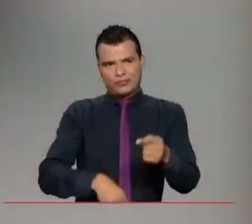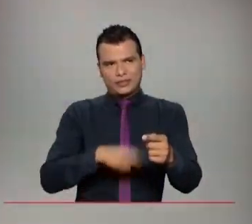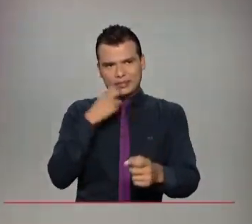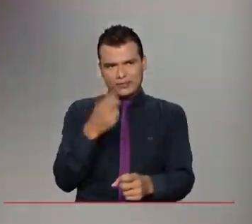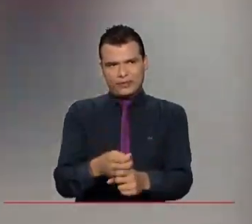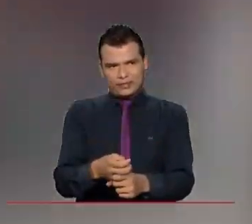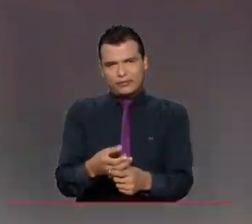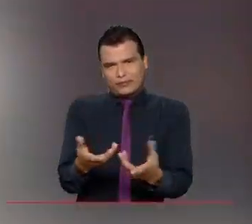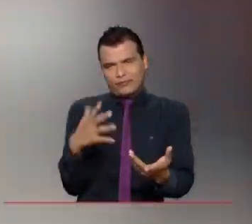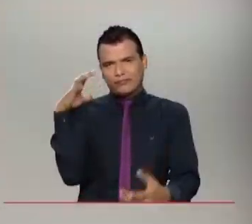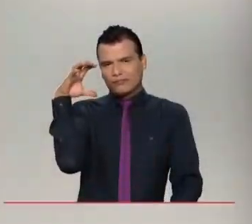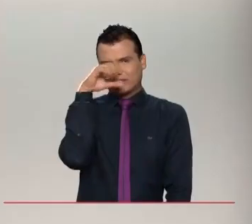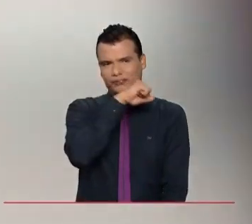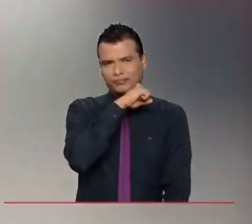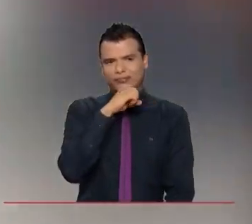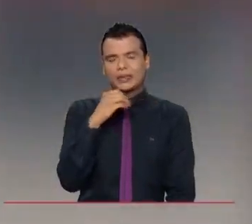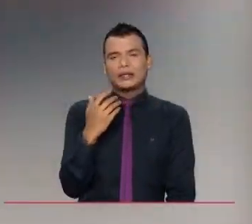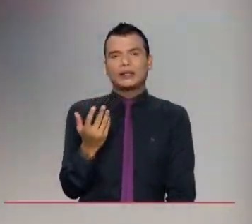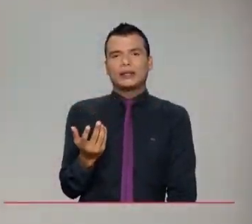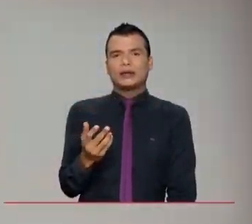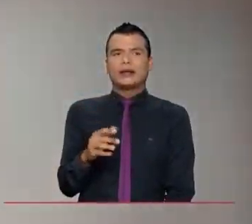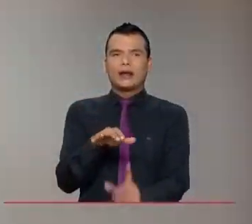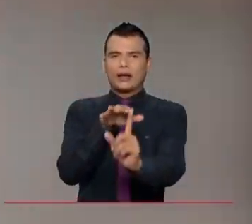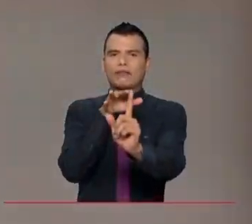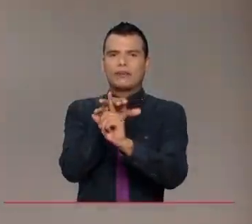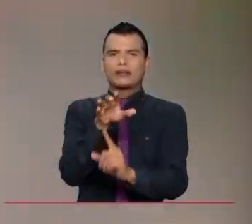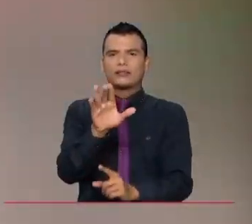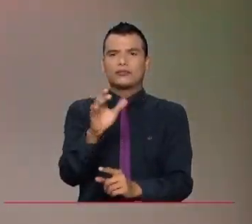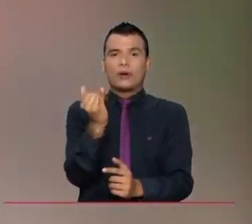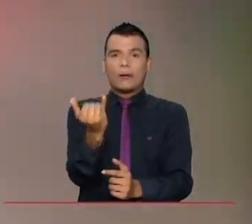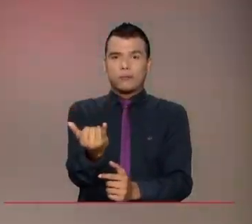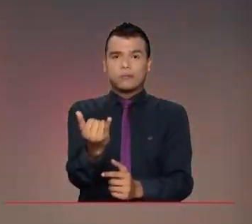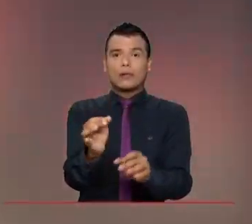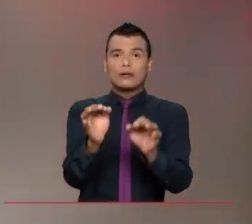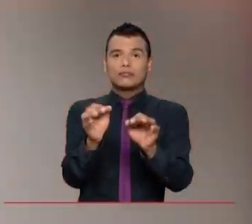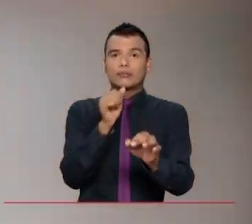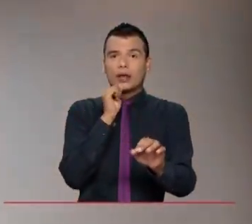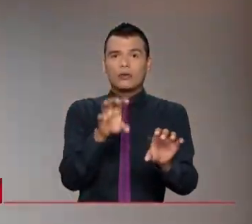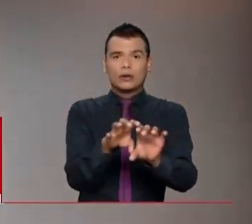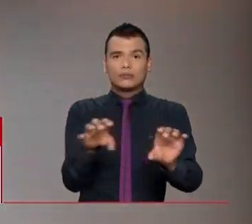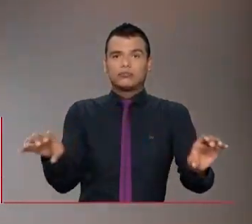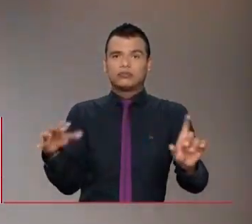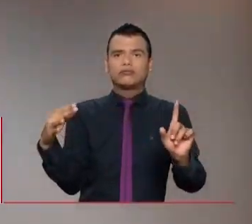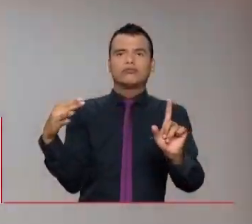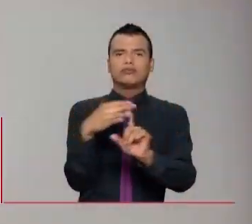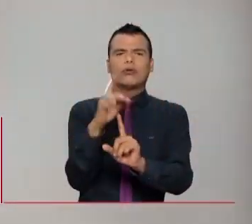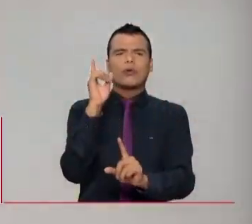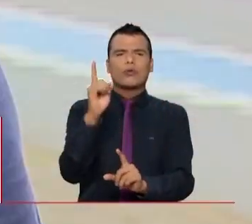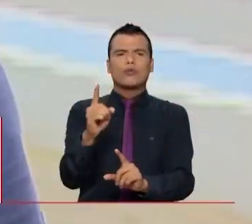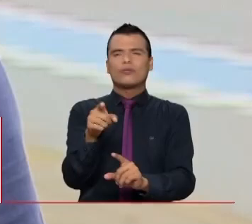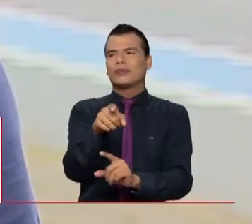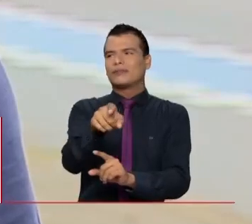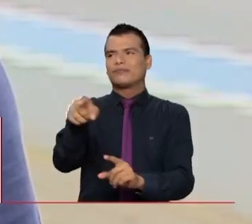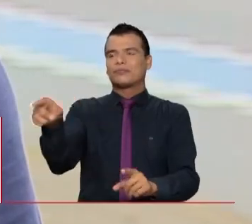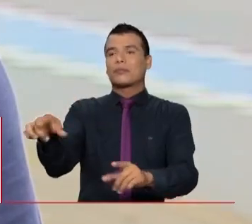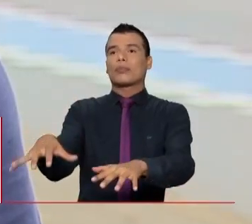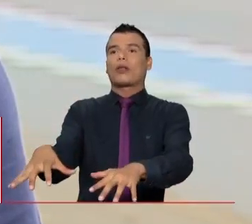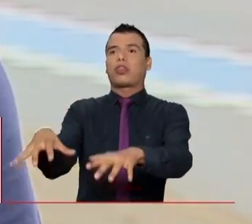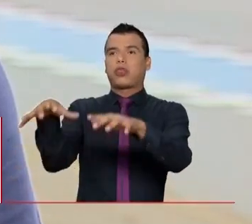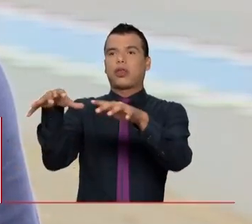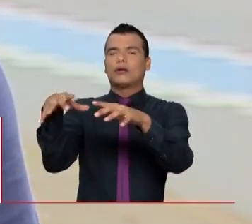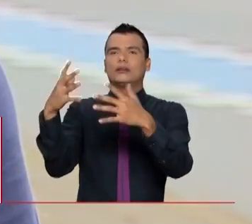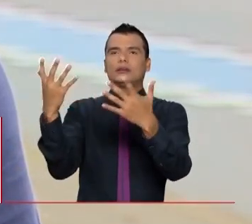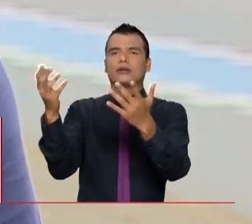la evacuación hacia el río Cauca. Por lo tanto, cuando hay afectaciones al acueducto es porque los aguaceros se presentan aguas